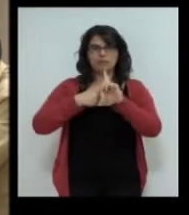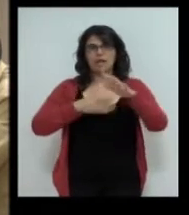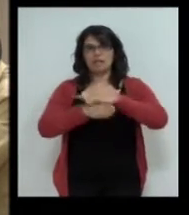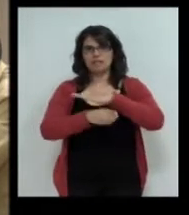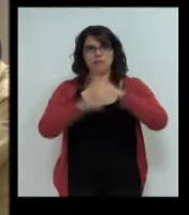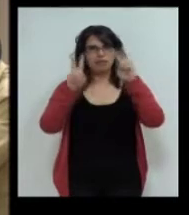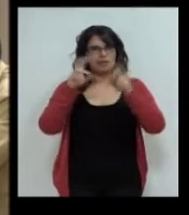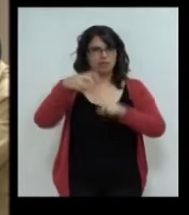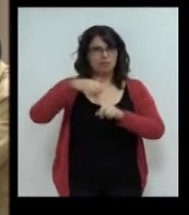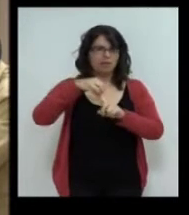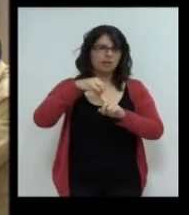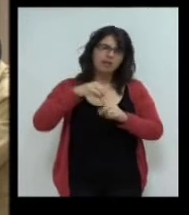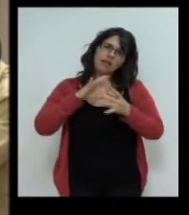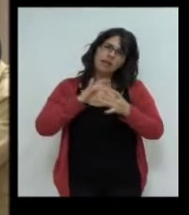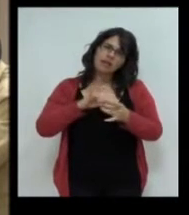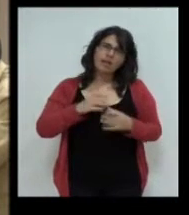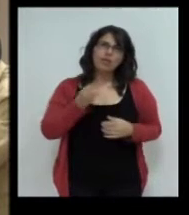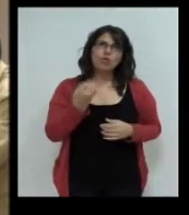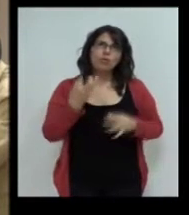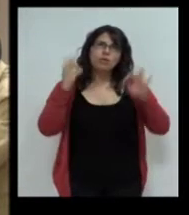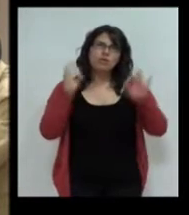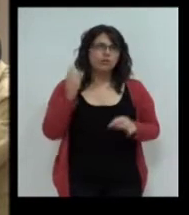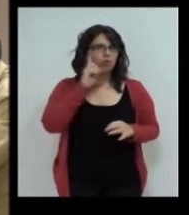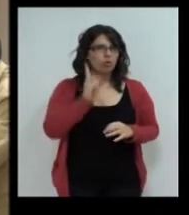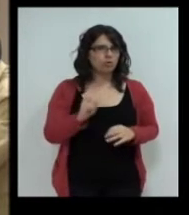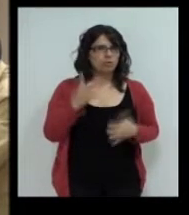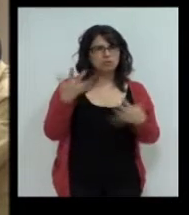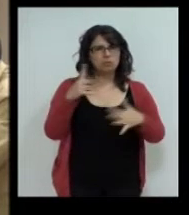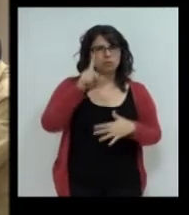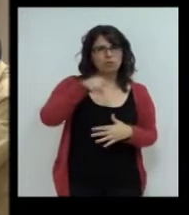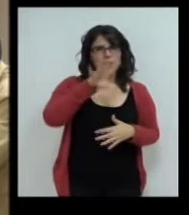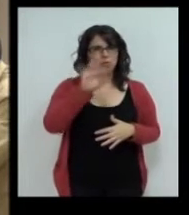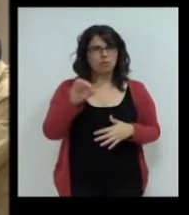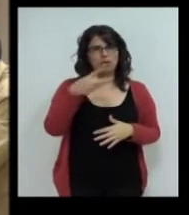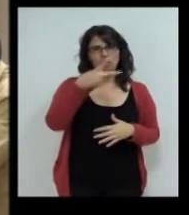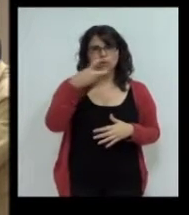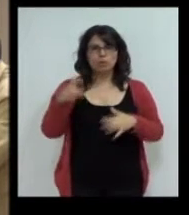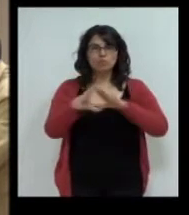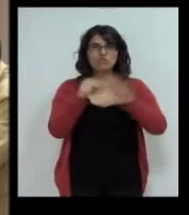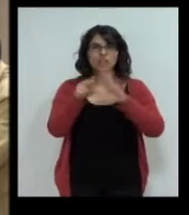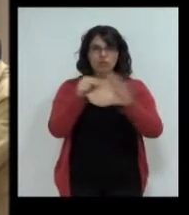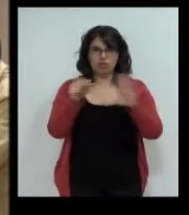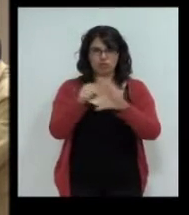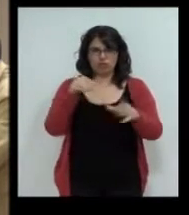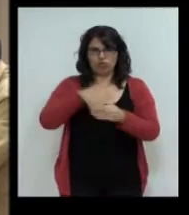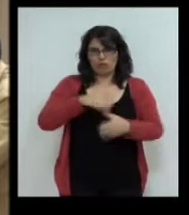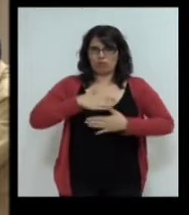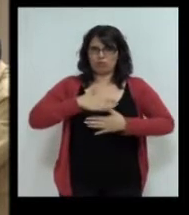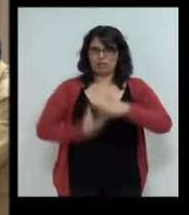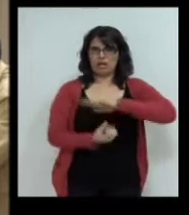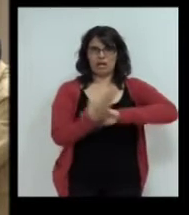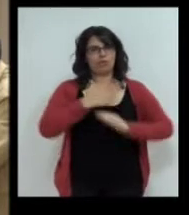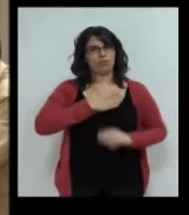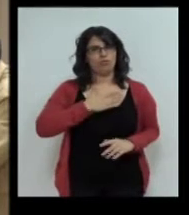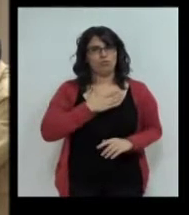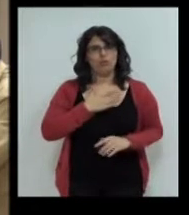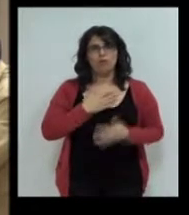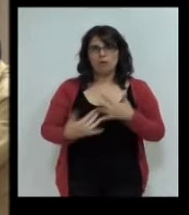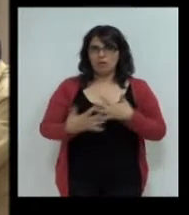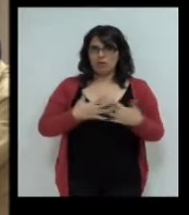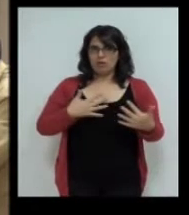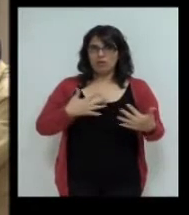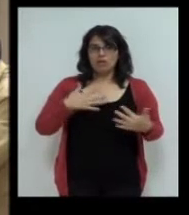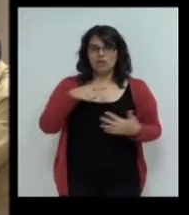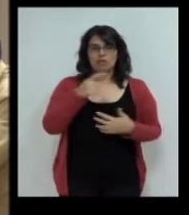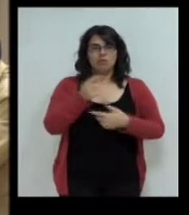pues nunca sé el número exacto, pero está entre 150 y 200 vídeos con contenidos propios que van